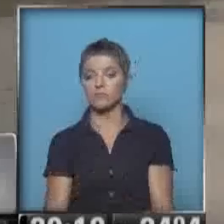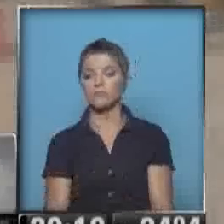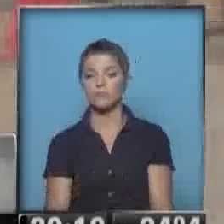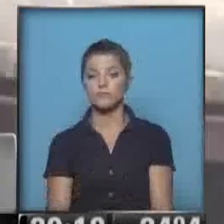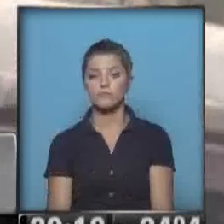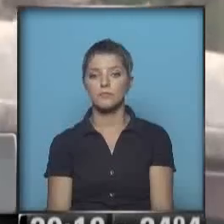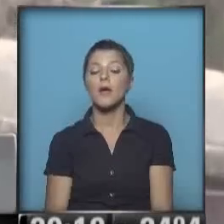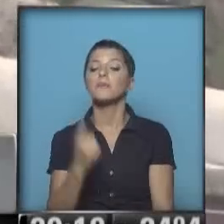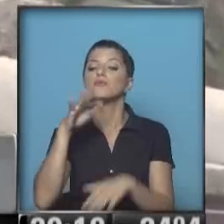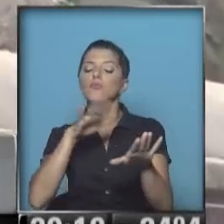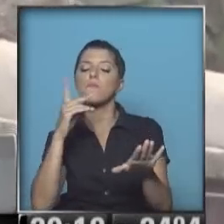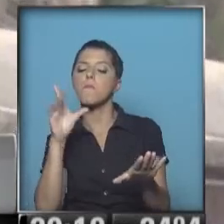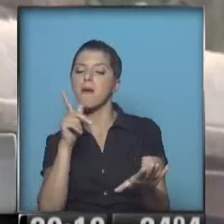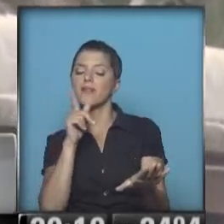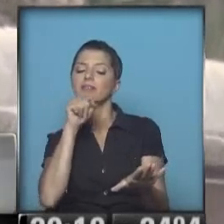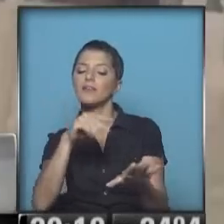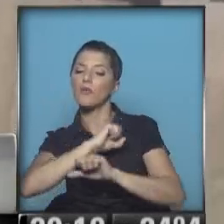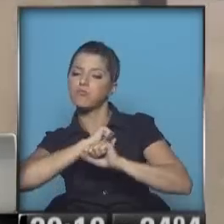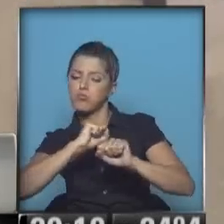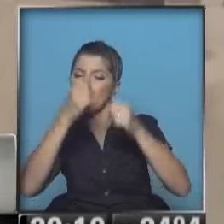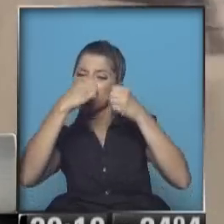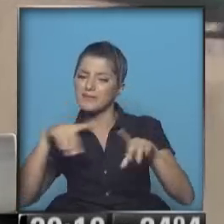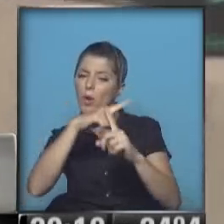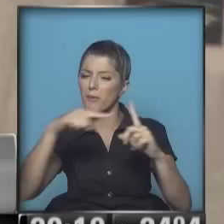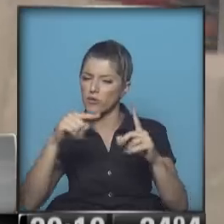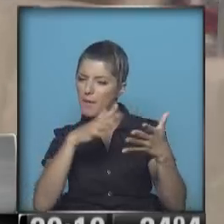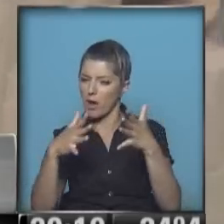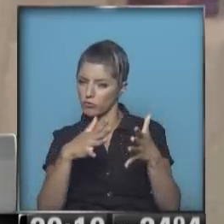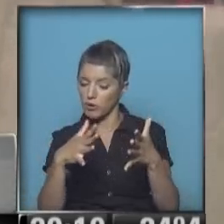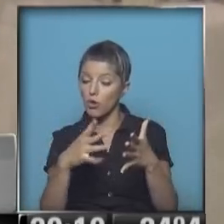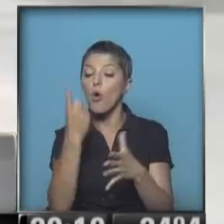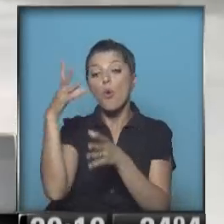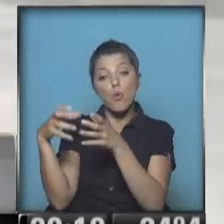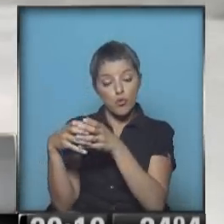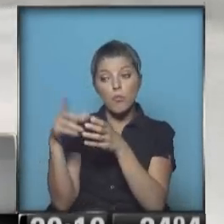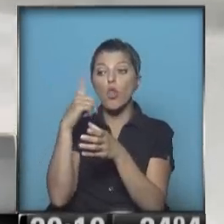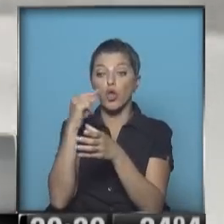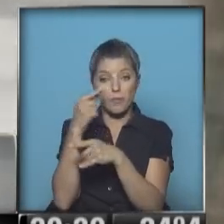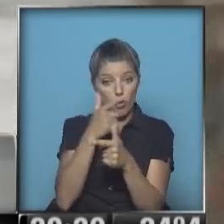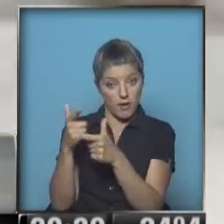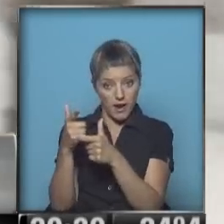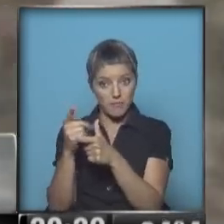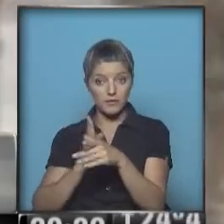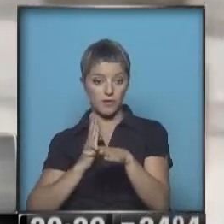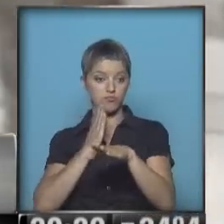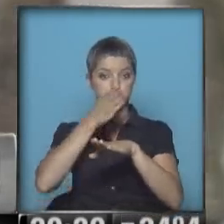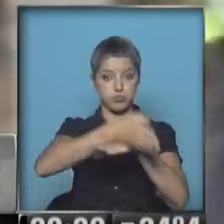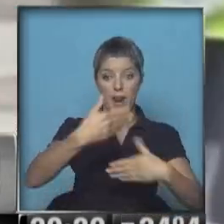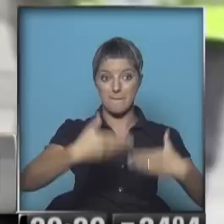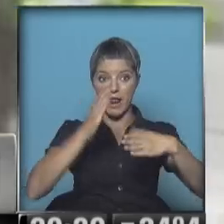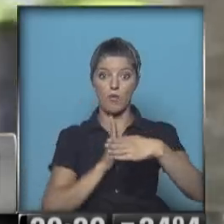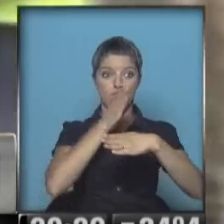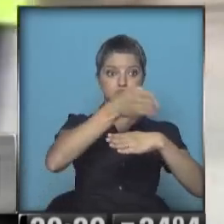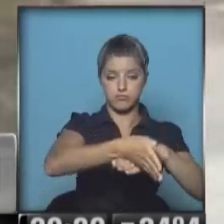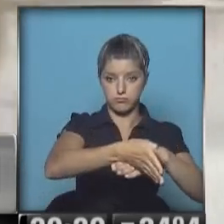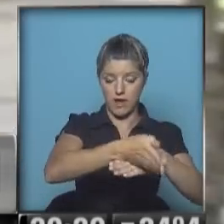Los primeros indicios dan cuenta que el ataque comenzó cerca del mediodía, cuando un grupo de hombres armados escaló la cerca de la escuela e